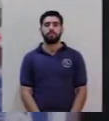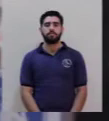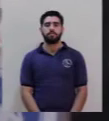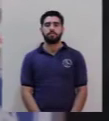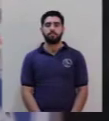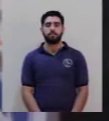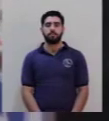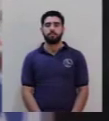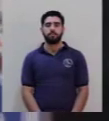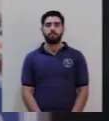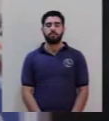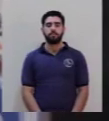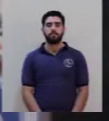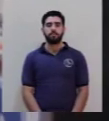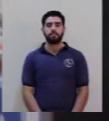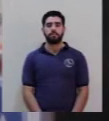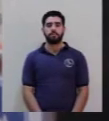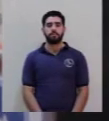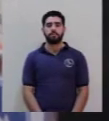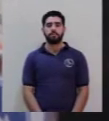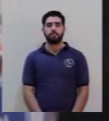Yo creo que ahí te va a costar un poquito.